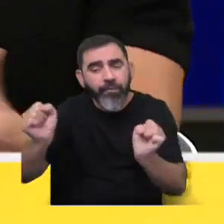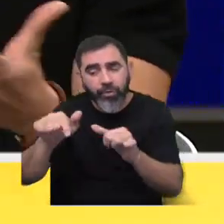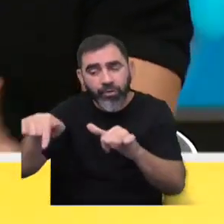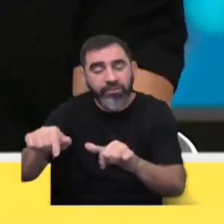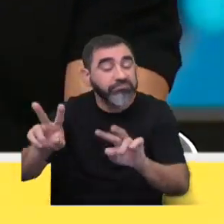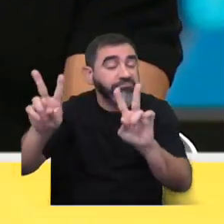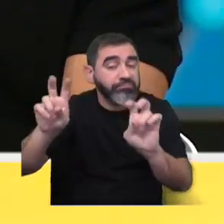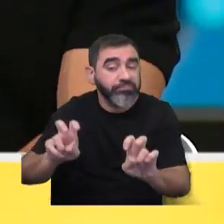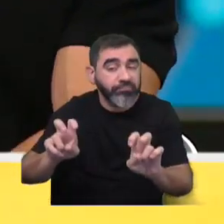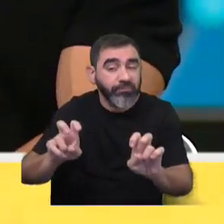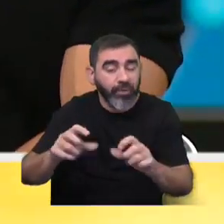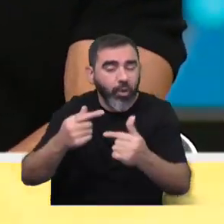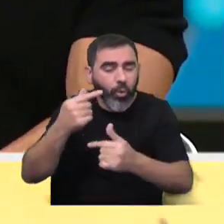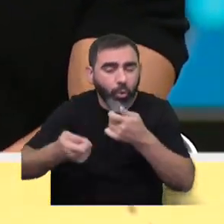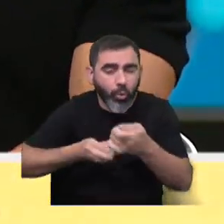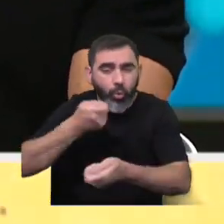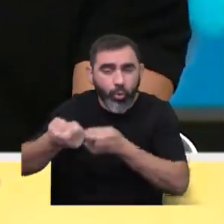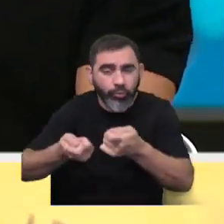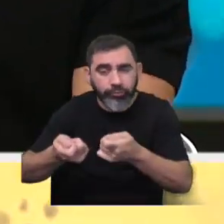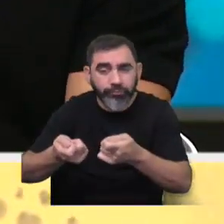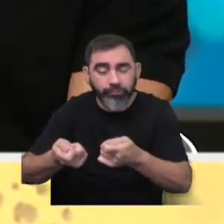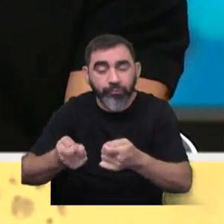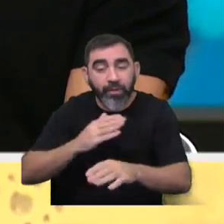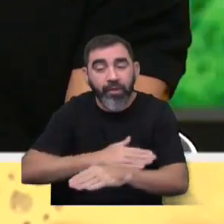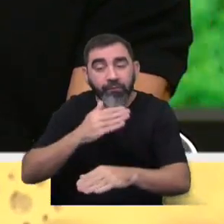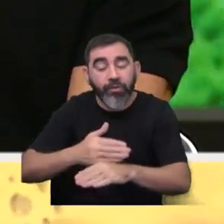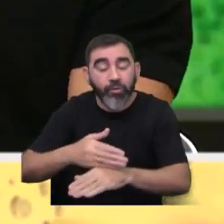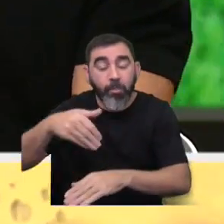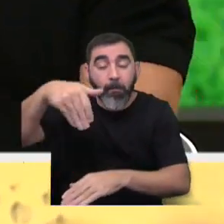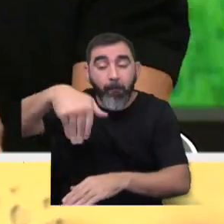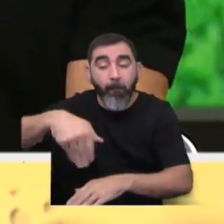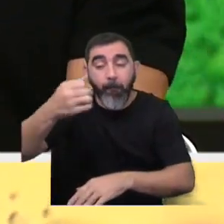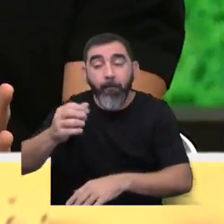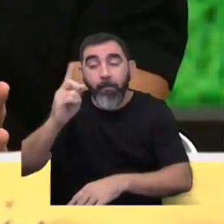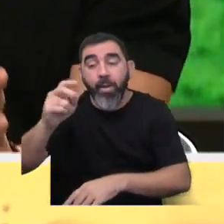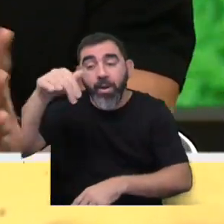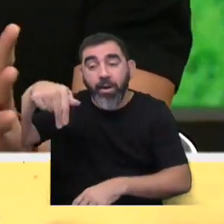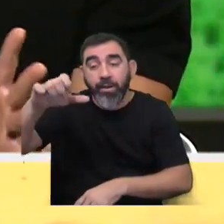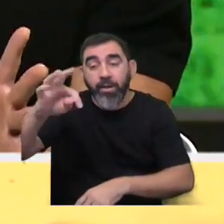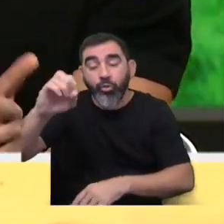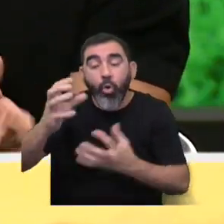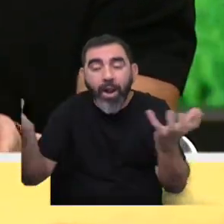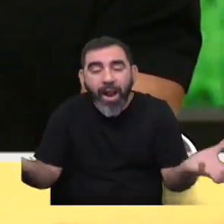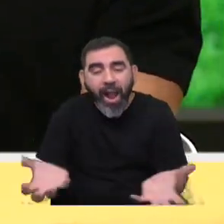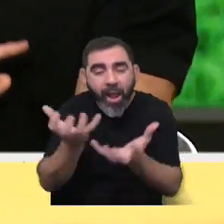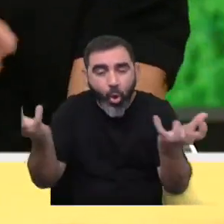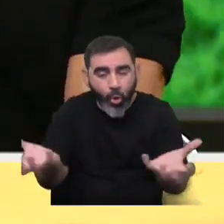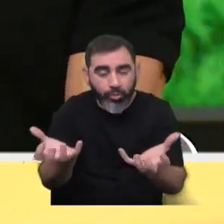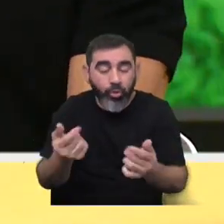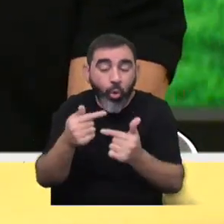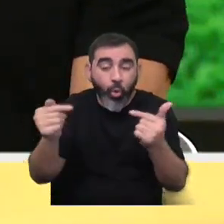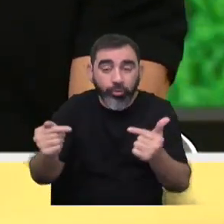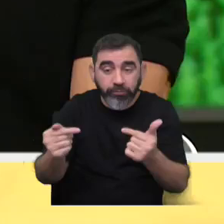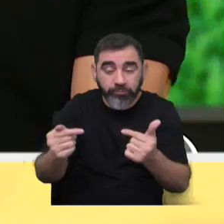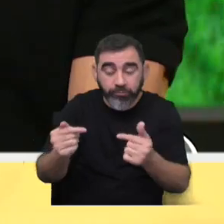efecto que tiene ciertos compuestos que se llama el efecto magnetocalórico, ¿sí? Que es la capacidad que tienen ciertos materiales de, al aplicarles un